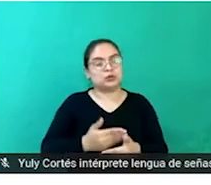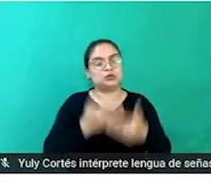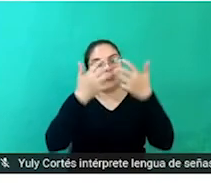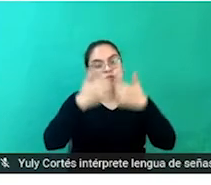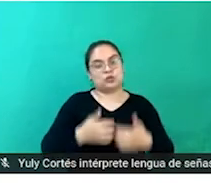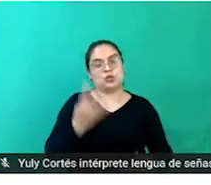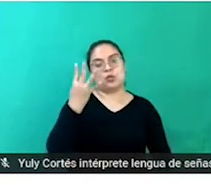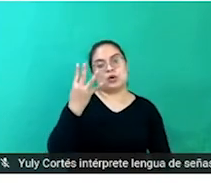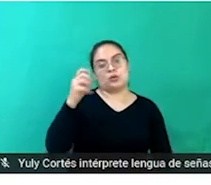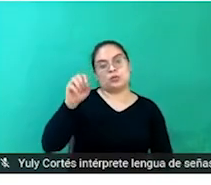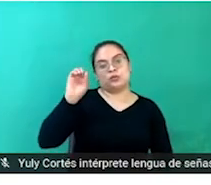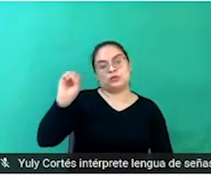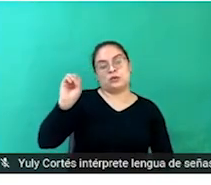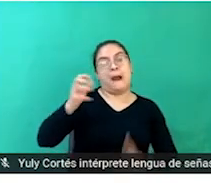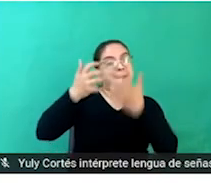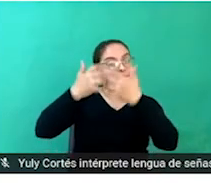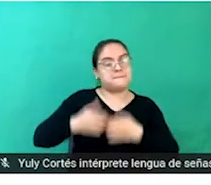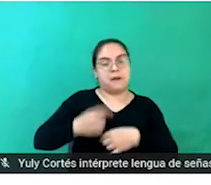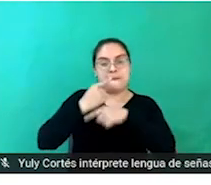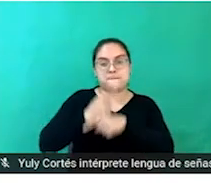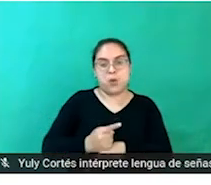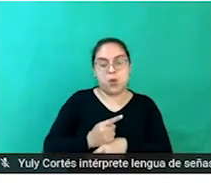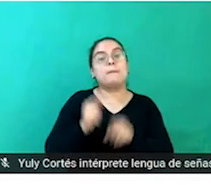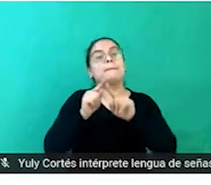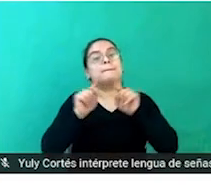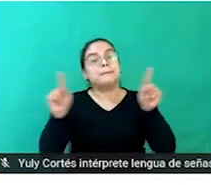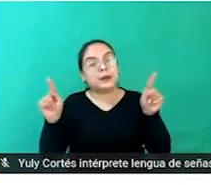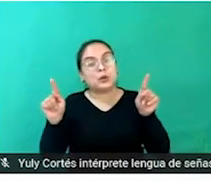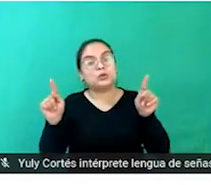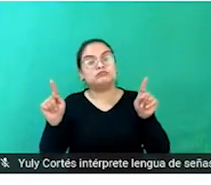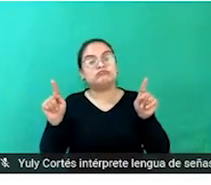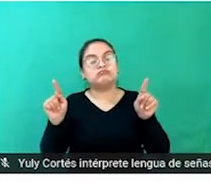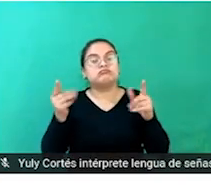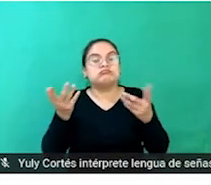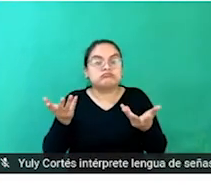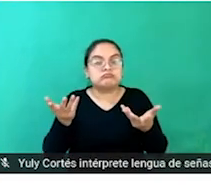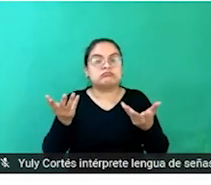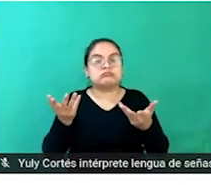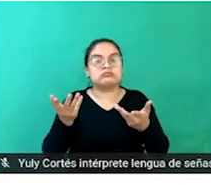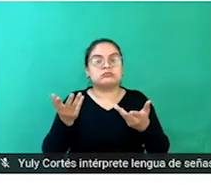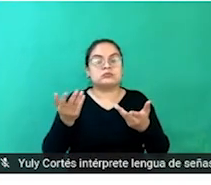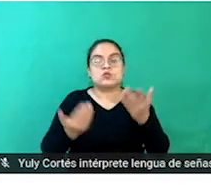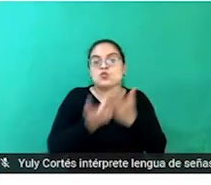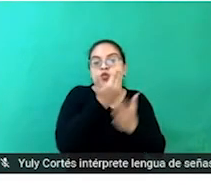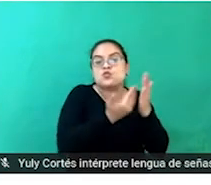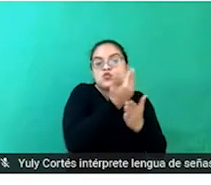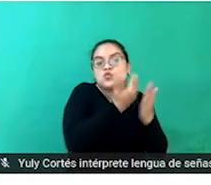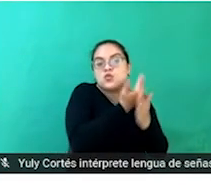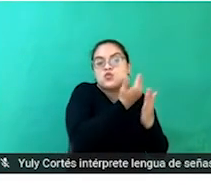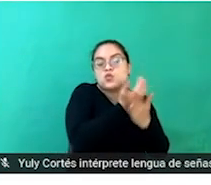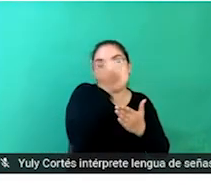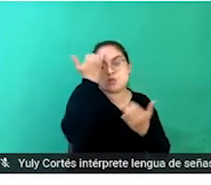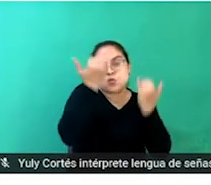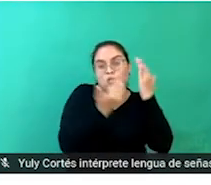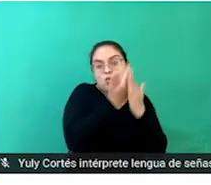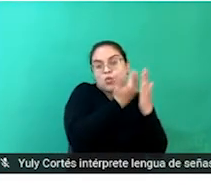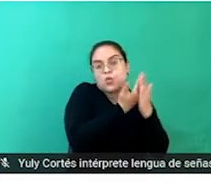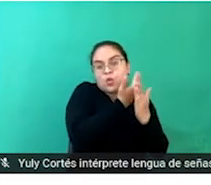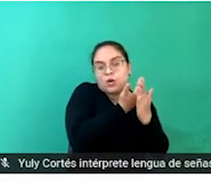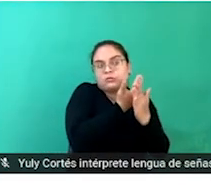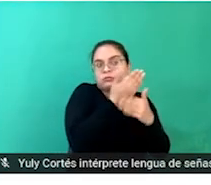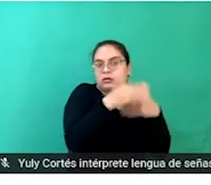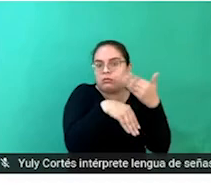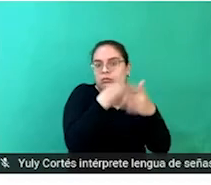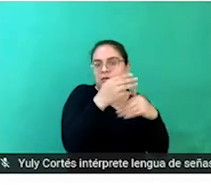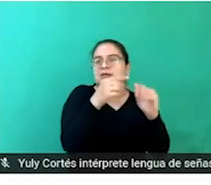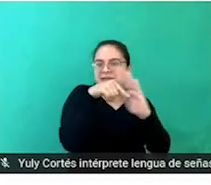más rápida es la implementación, pero obviamente mientras más sofisticado, será más complejo,